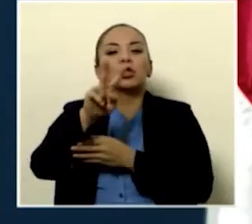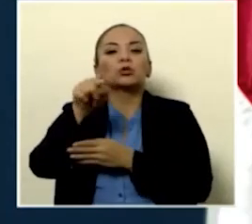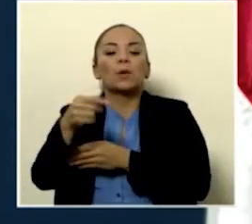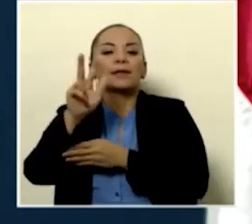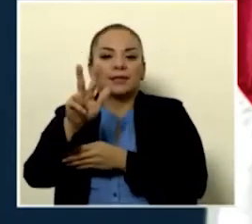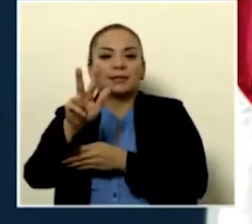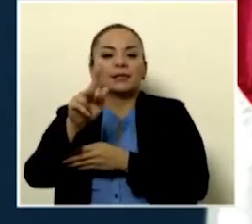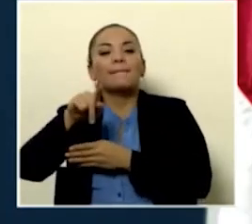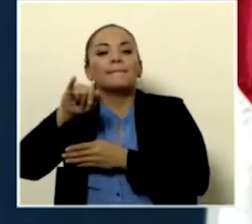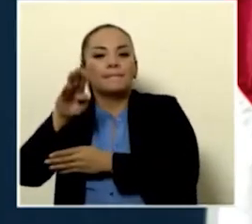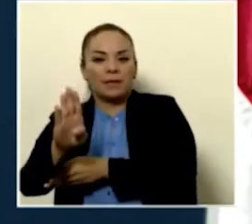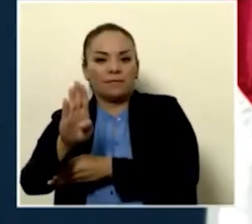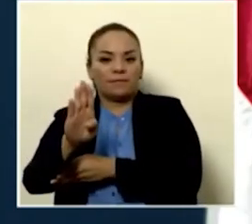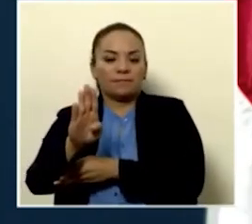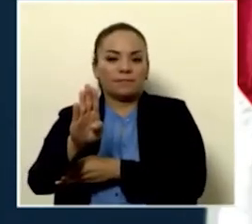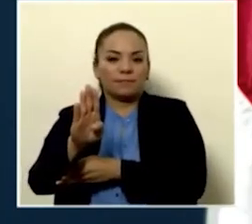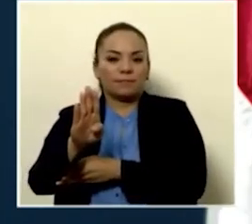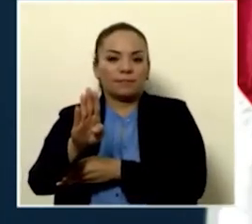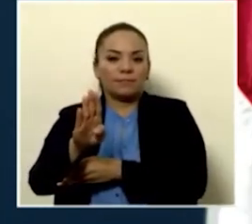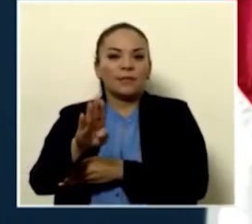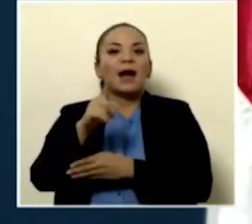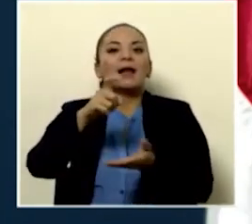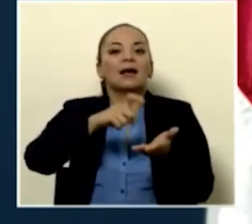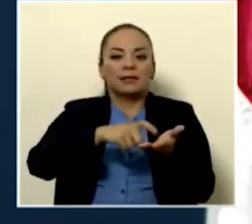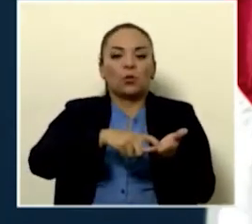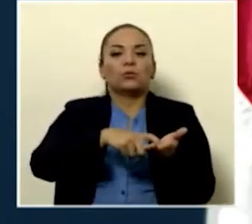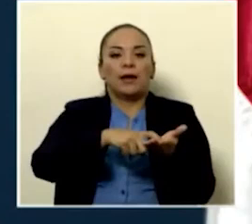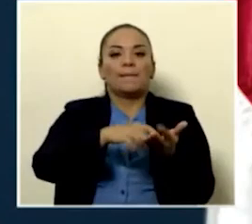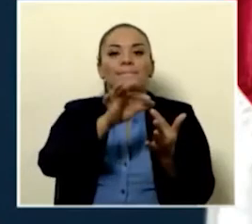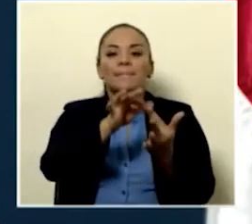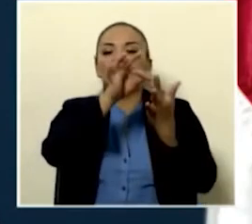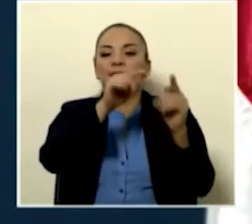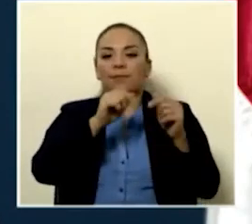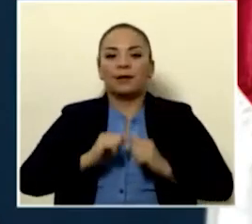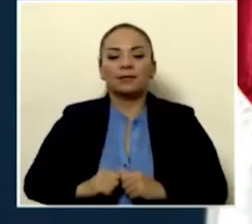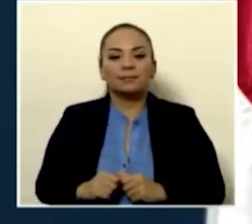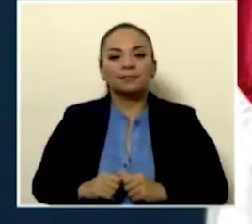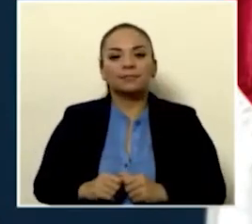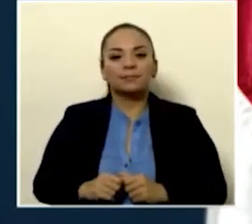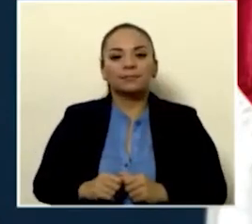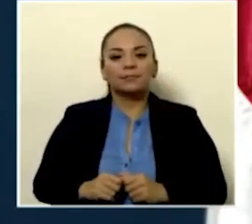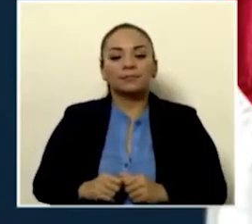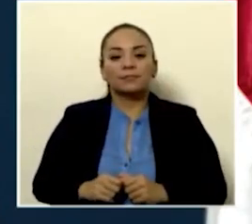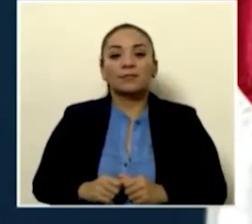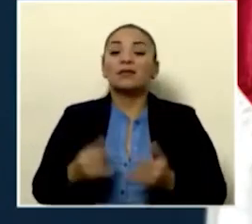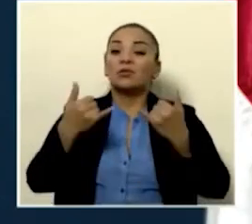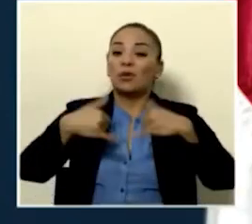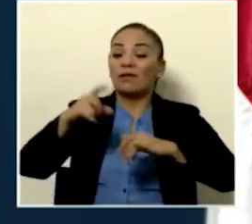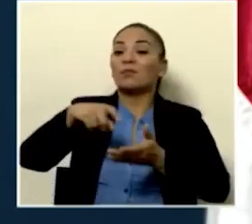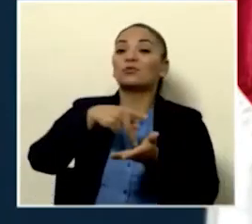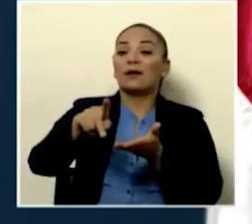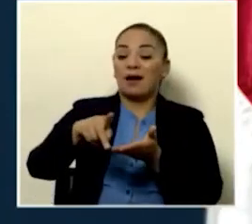2.3% del Producto Interno Bruto al principal. Y aún así tenemos que pagar